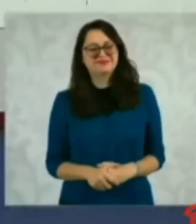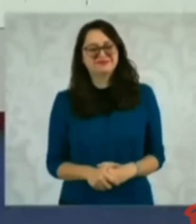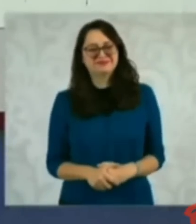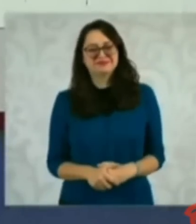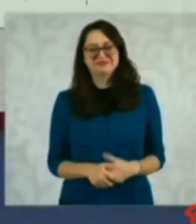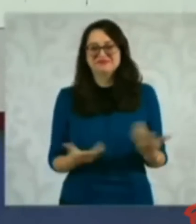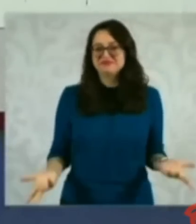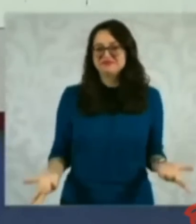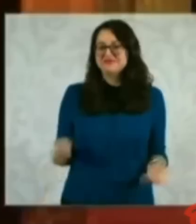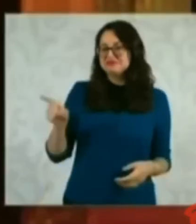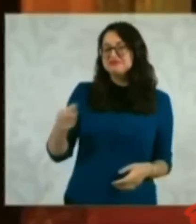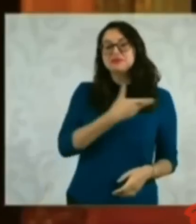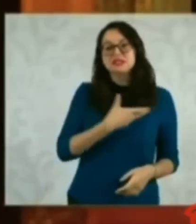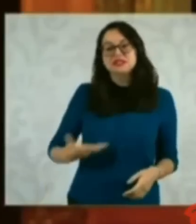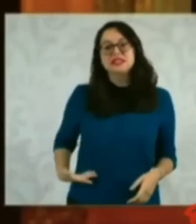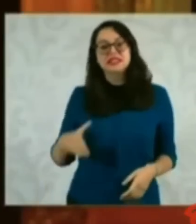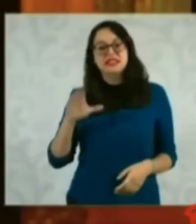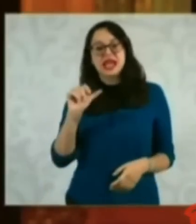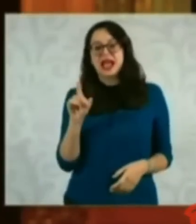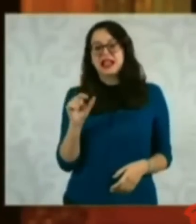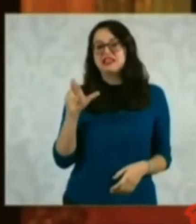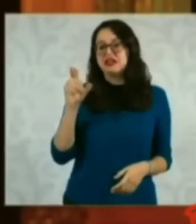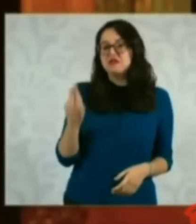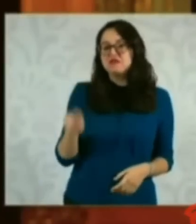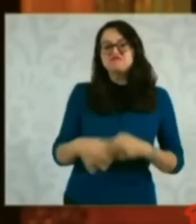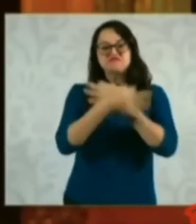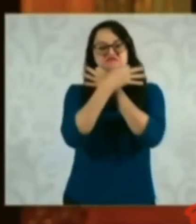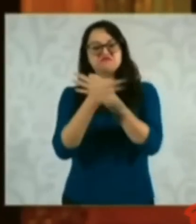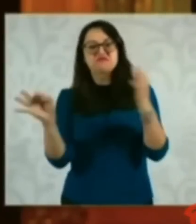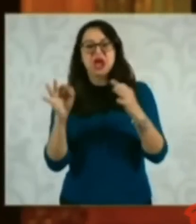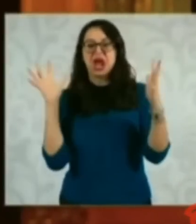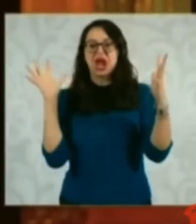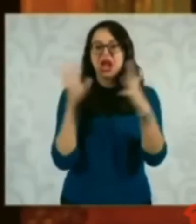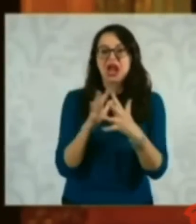bajo condiciones de excepción.